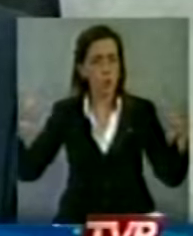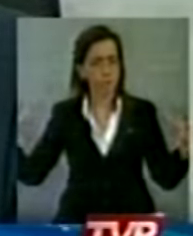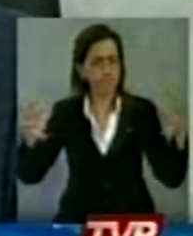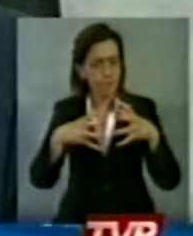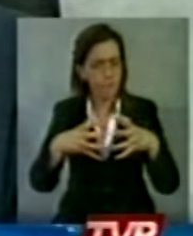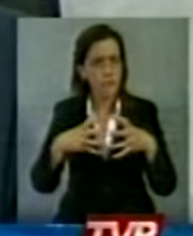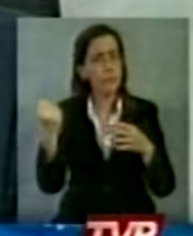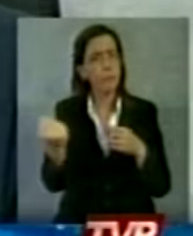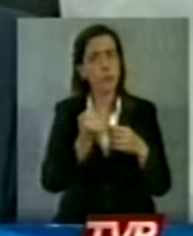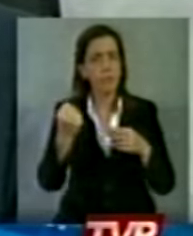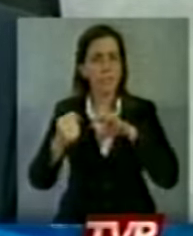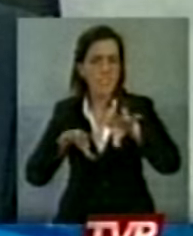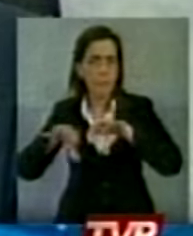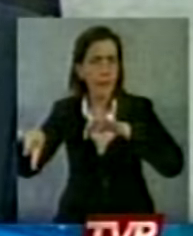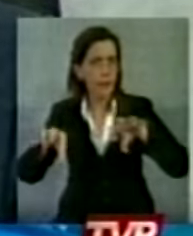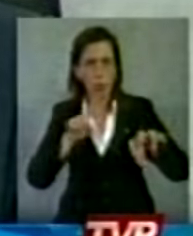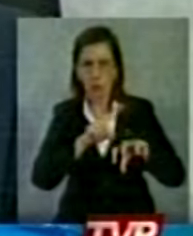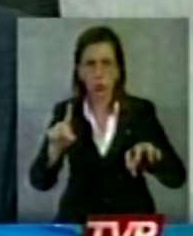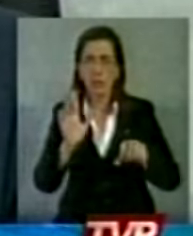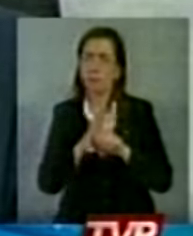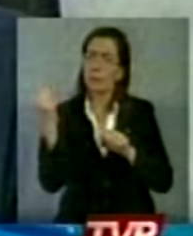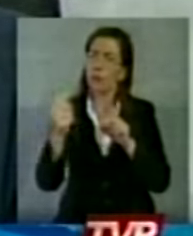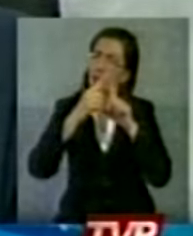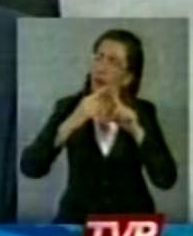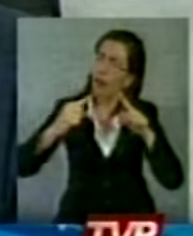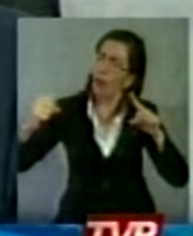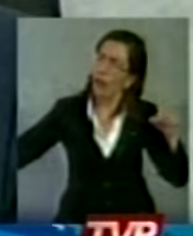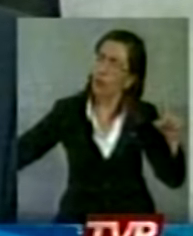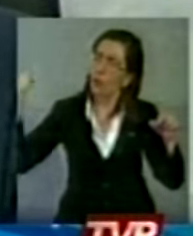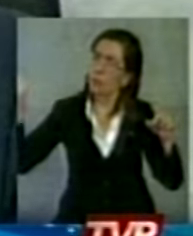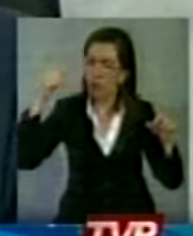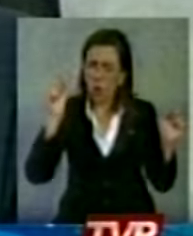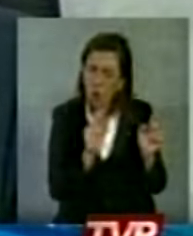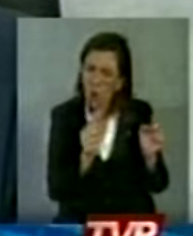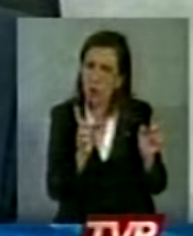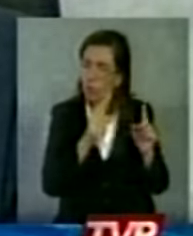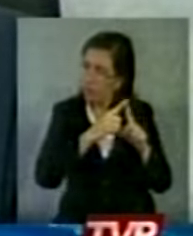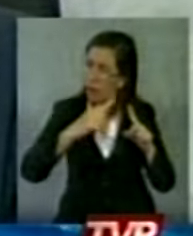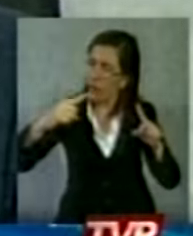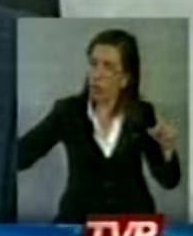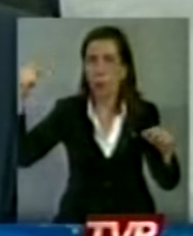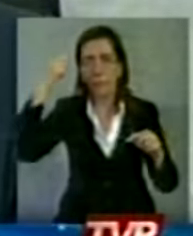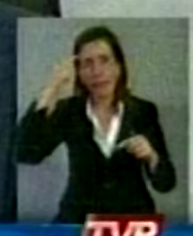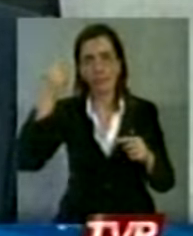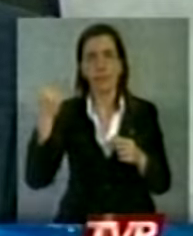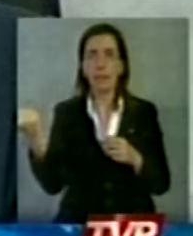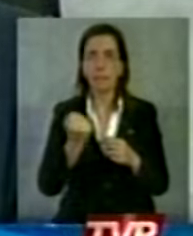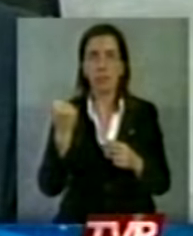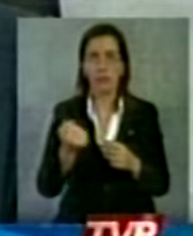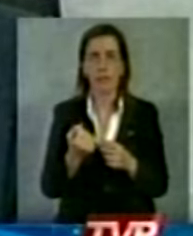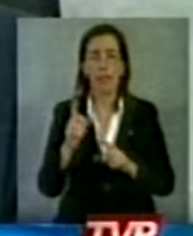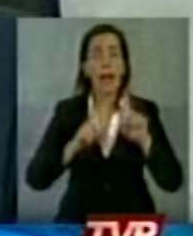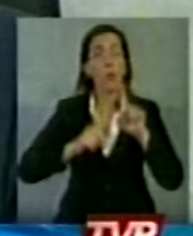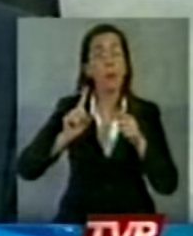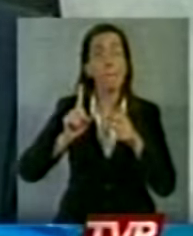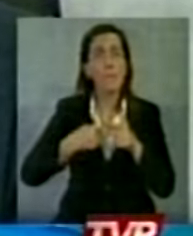que las partes y que el largo plazo está antes que el corto plazo. Hay políticas